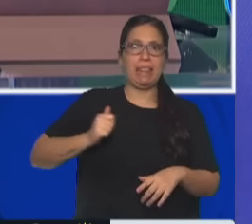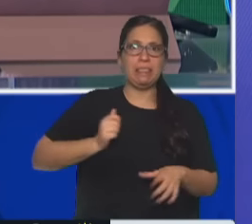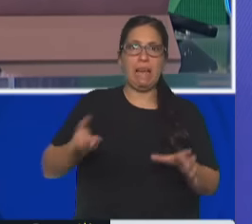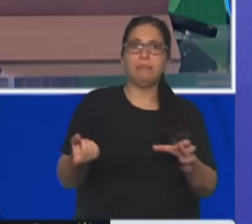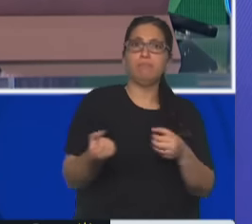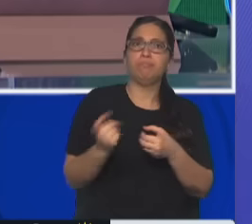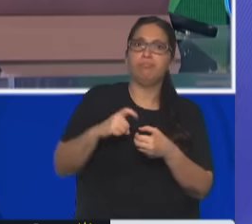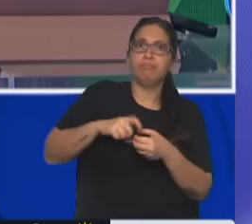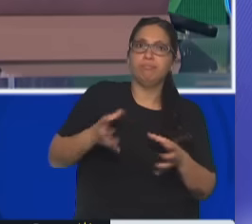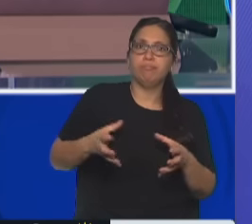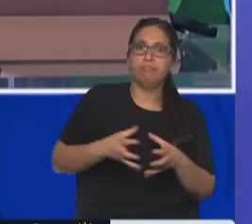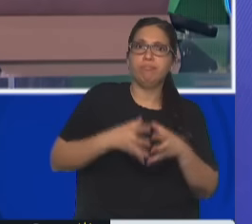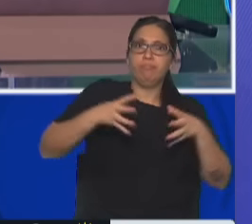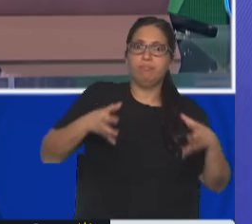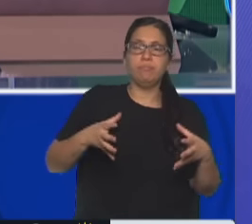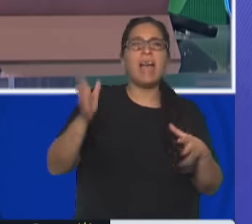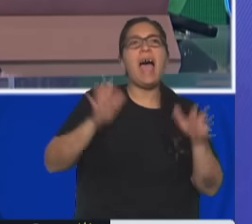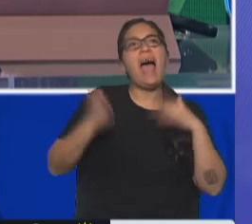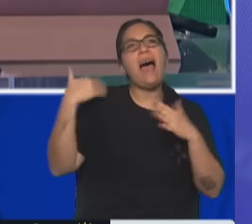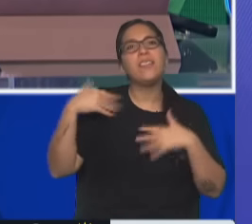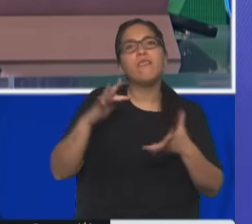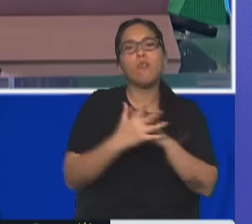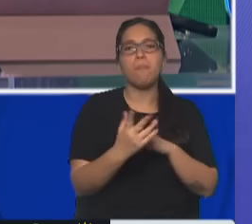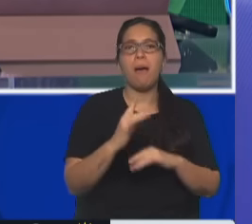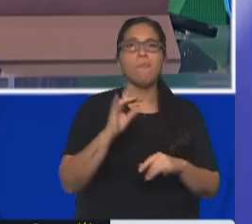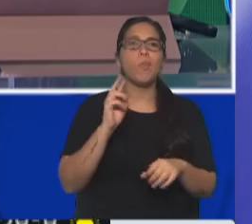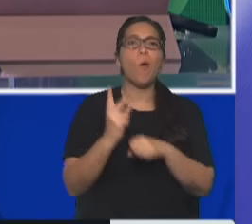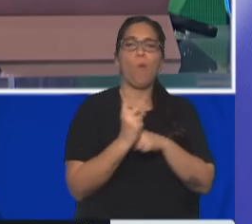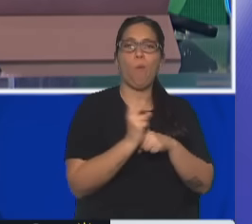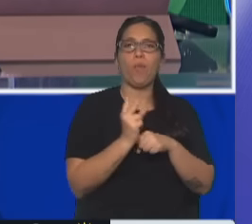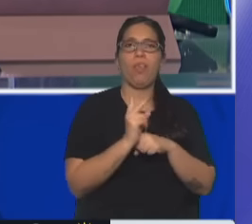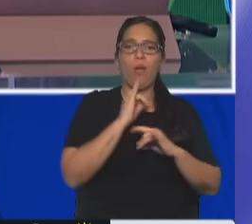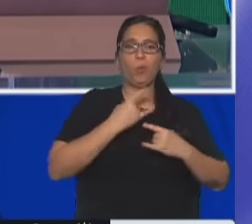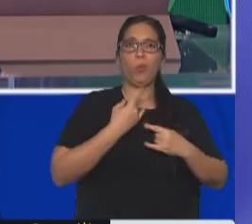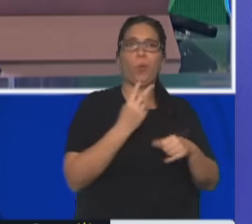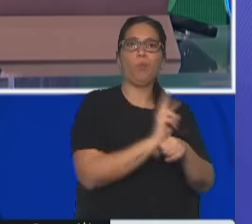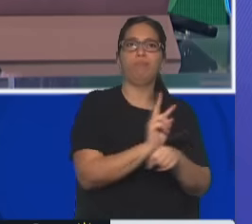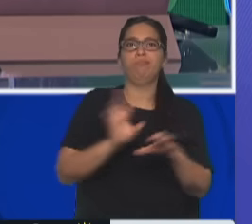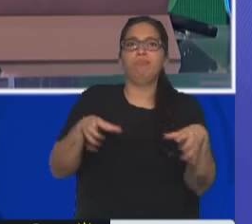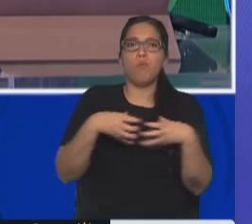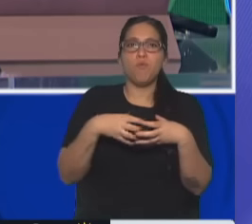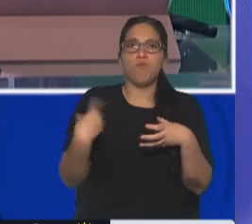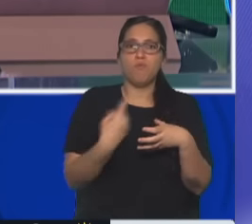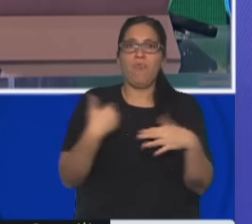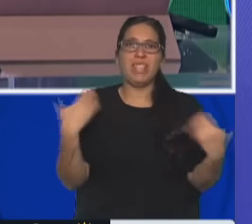un comienzo era algo más vecindario, también más de autoprotección contra las organizaciones criminales y terminan también siendo denunciadas por extorsión,